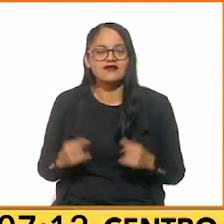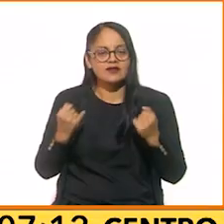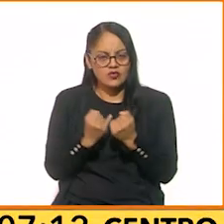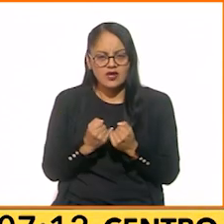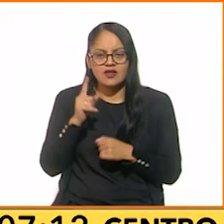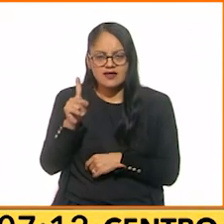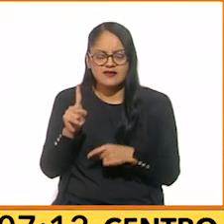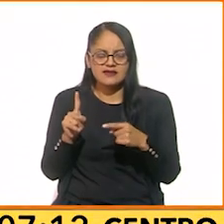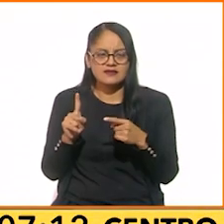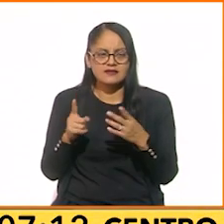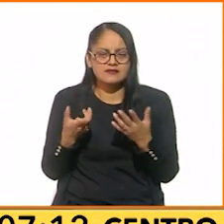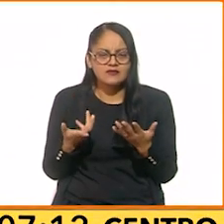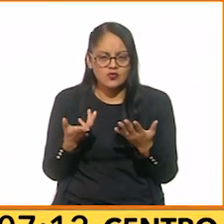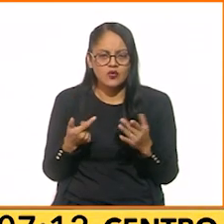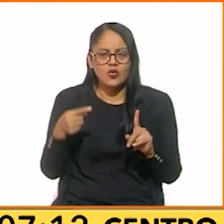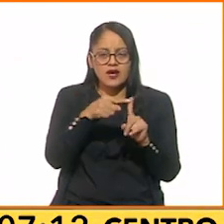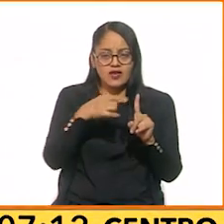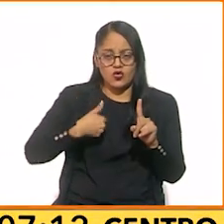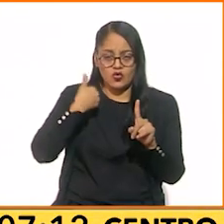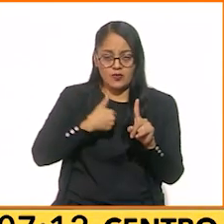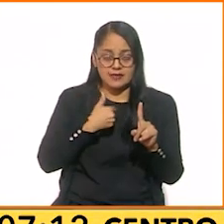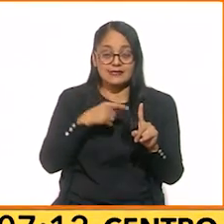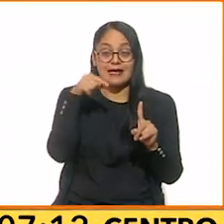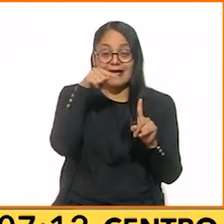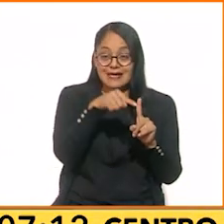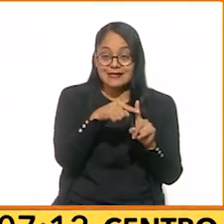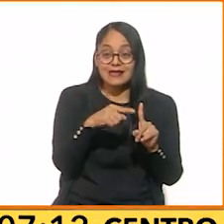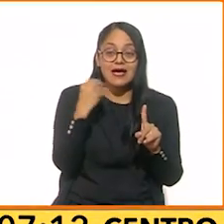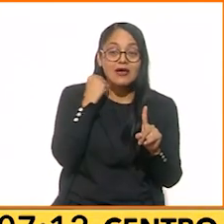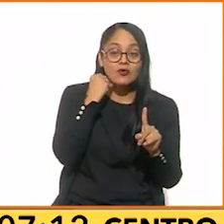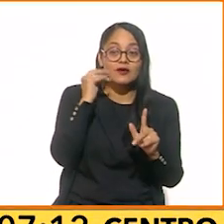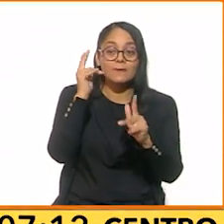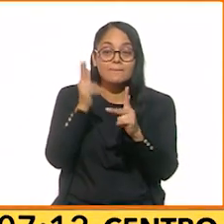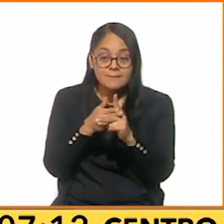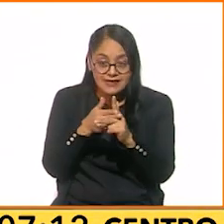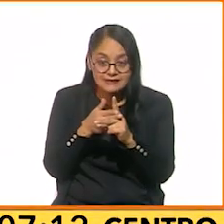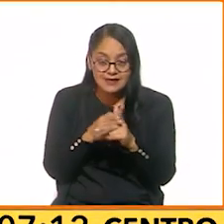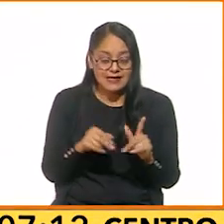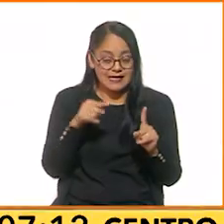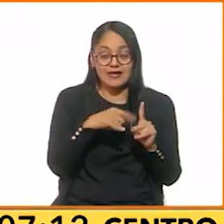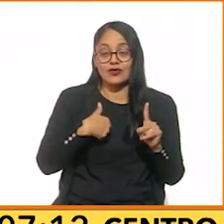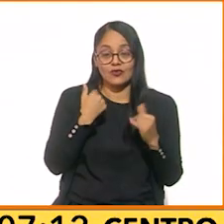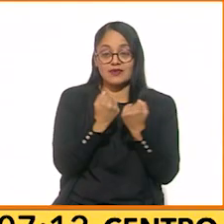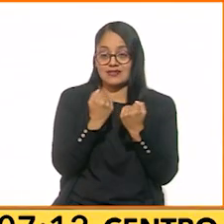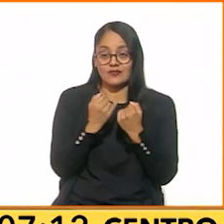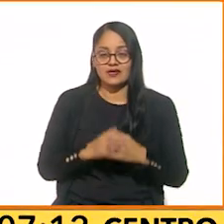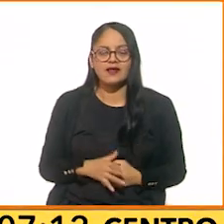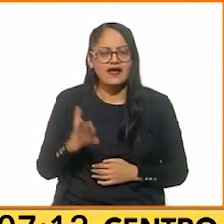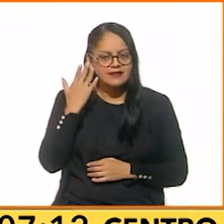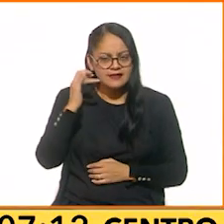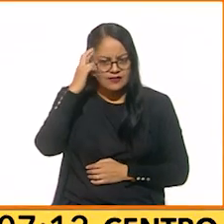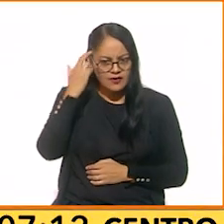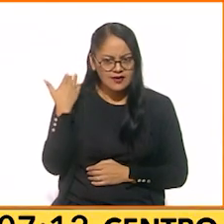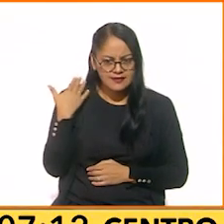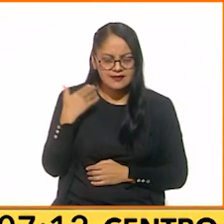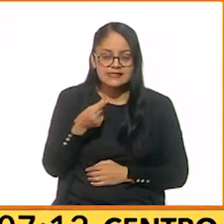muy joven que ataca a este abogado en la Ciudad de México. También, Guadalupe, recordemos el caso muy reciente de otro niño de